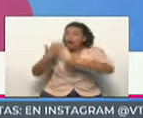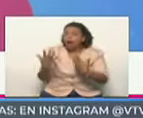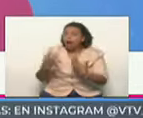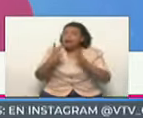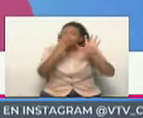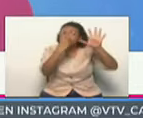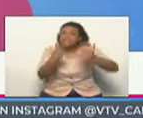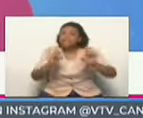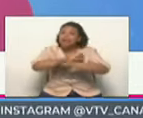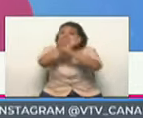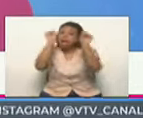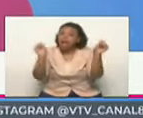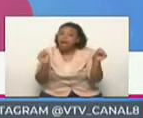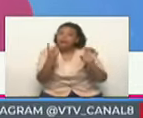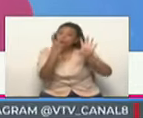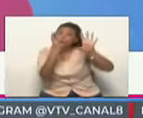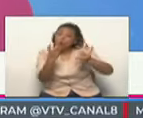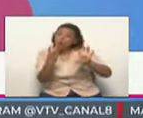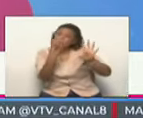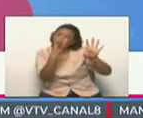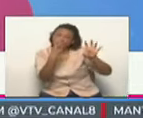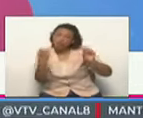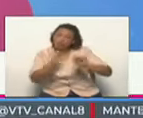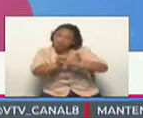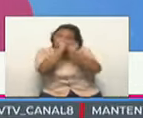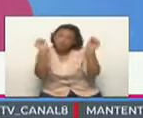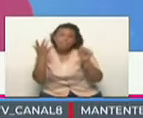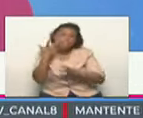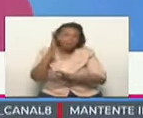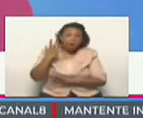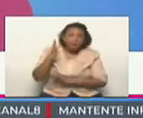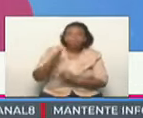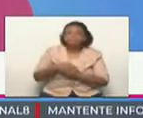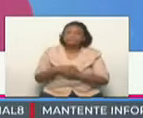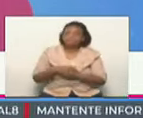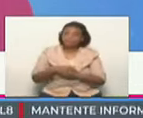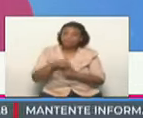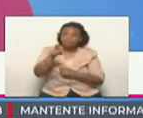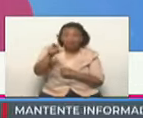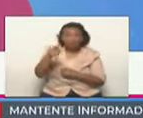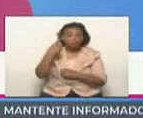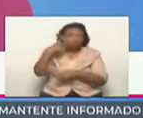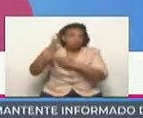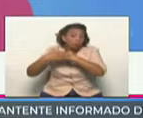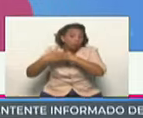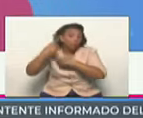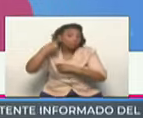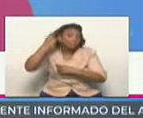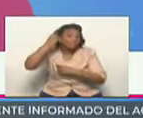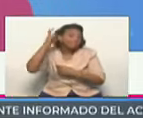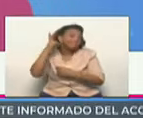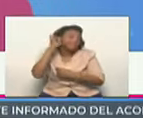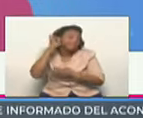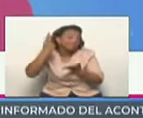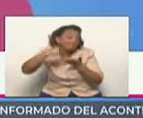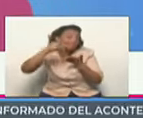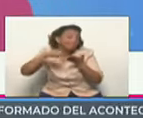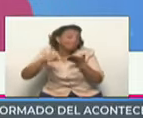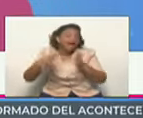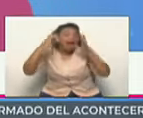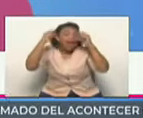7 de la mañana, 8 de la mañana más o menos, ¿verdad? Entonces, Delcy, toma nota, hay